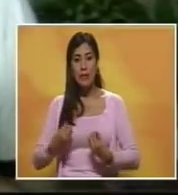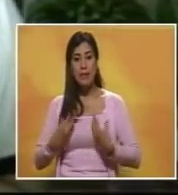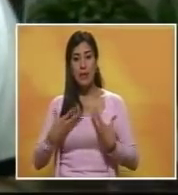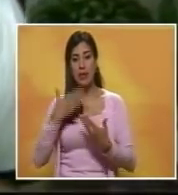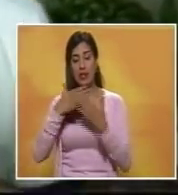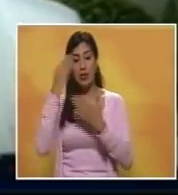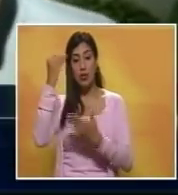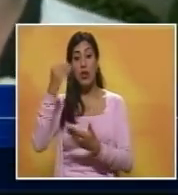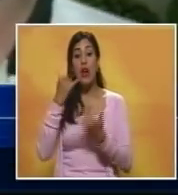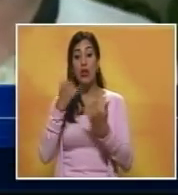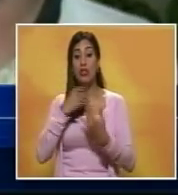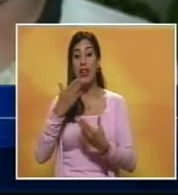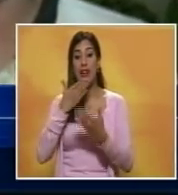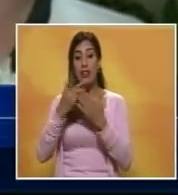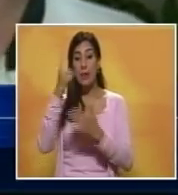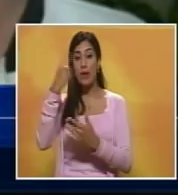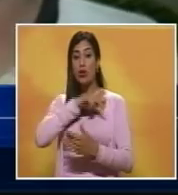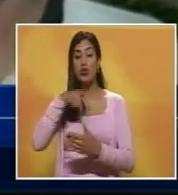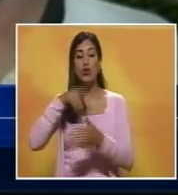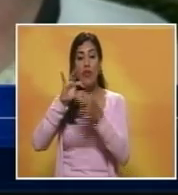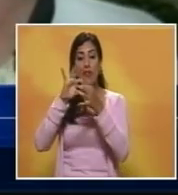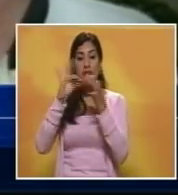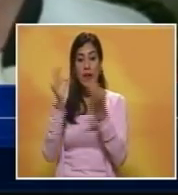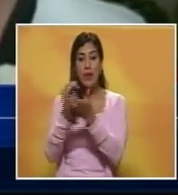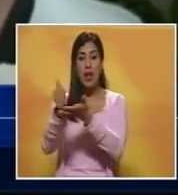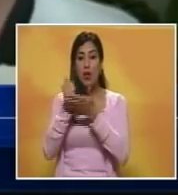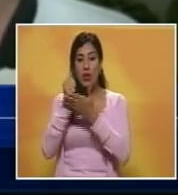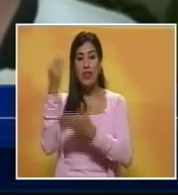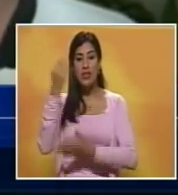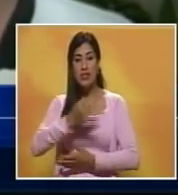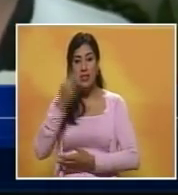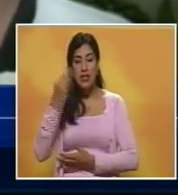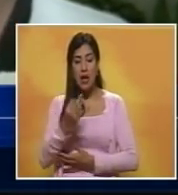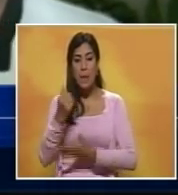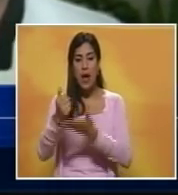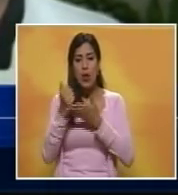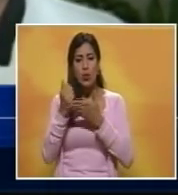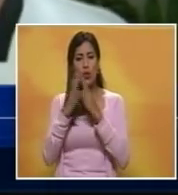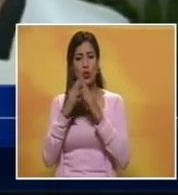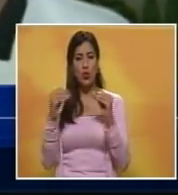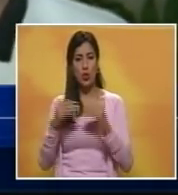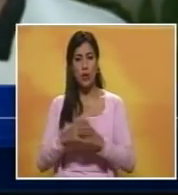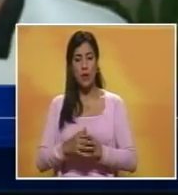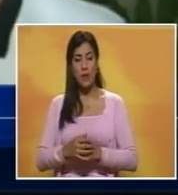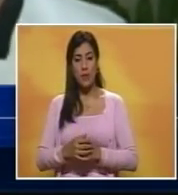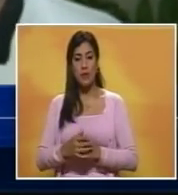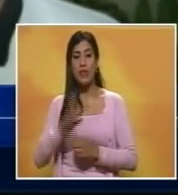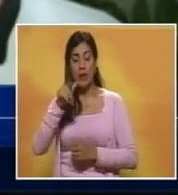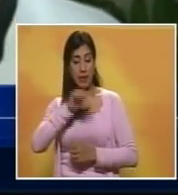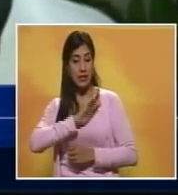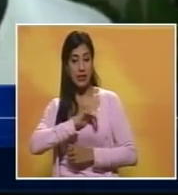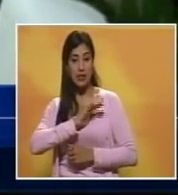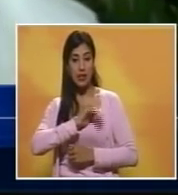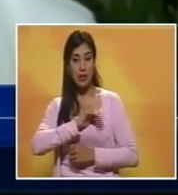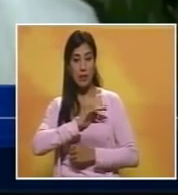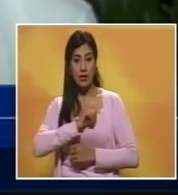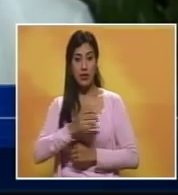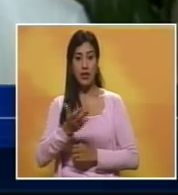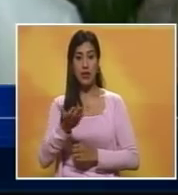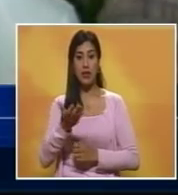Muy agradecido primero que todo con nuestros familiares que siempre estuvieron al pie de todo al